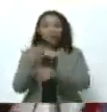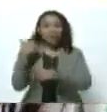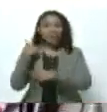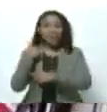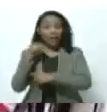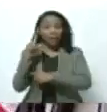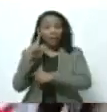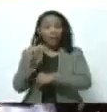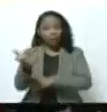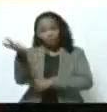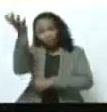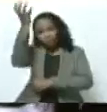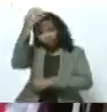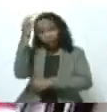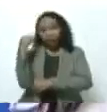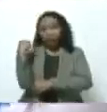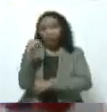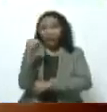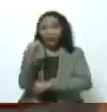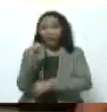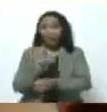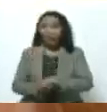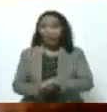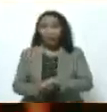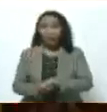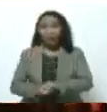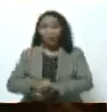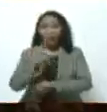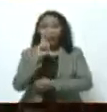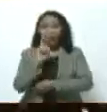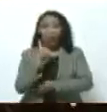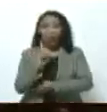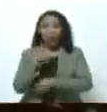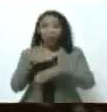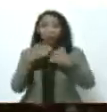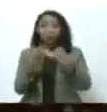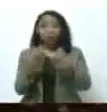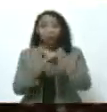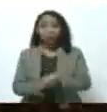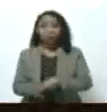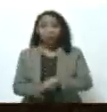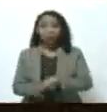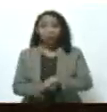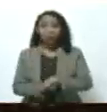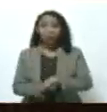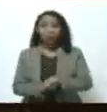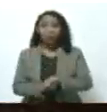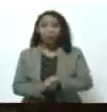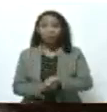el sombrero de la Ñ, que era uno de